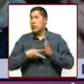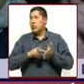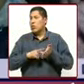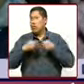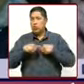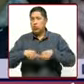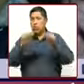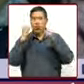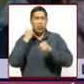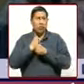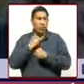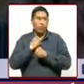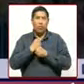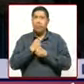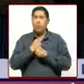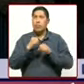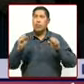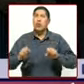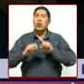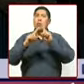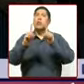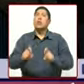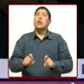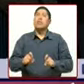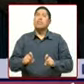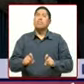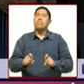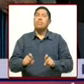que continuar trabajando. Se le pregunta,